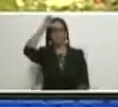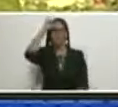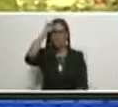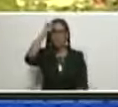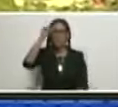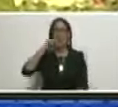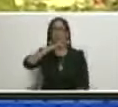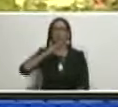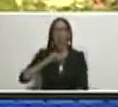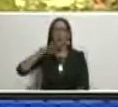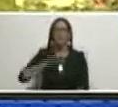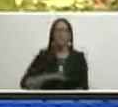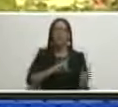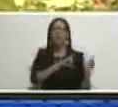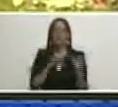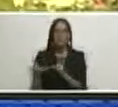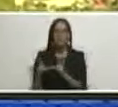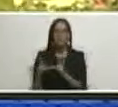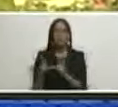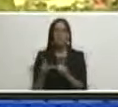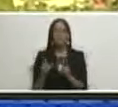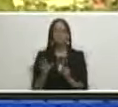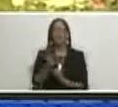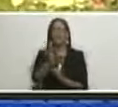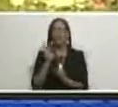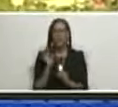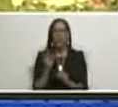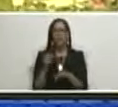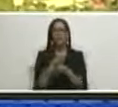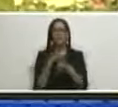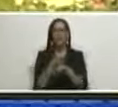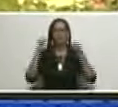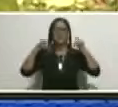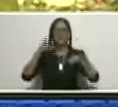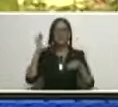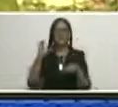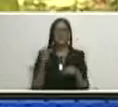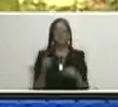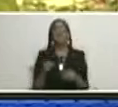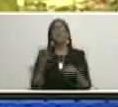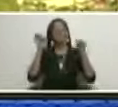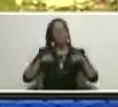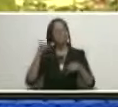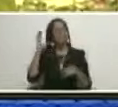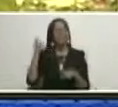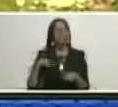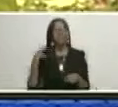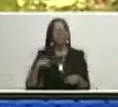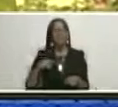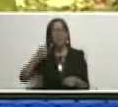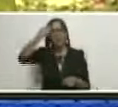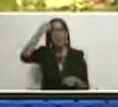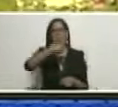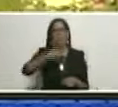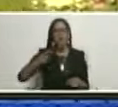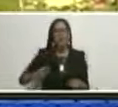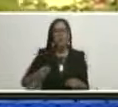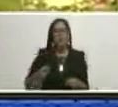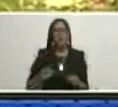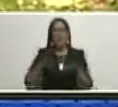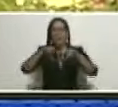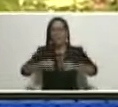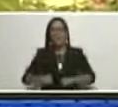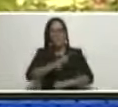no están preparados para tomar las riendas de este país. Las riendas de este país las tiene que tener el pueblo